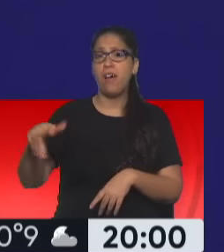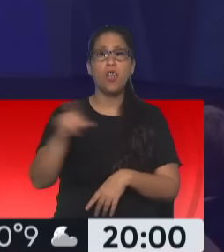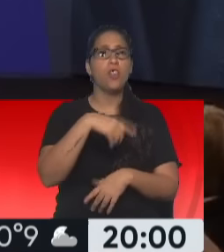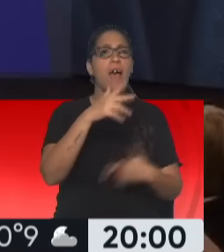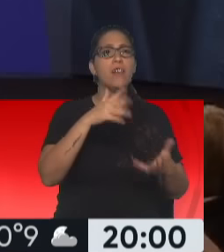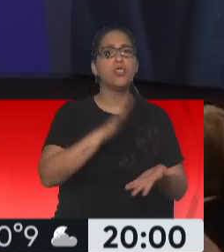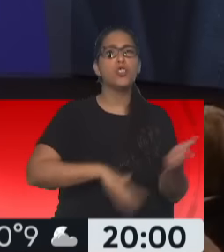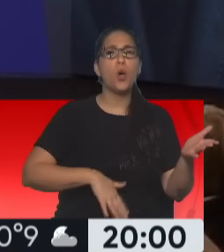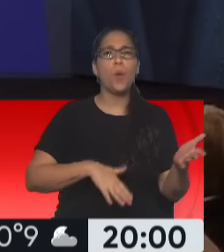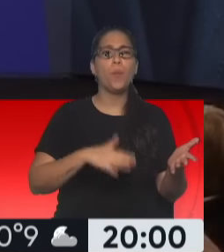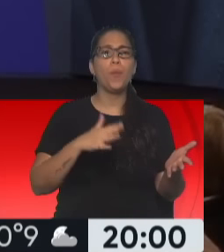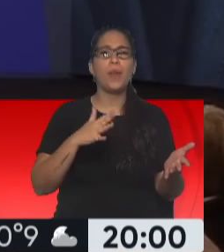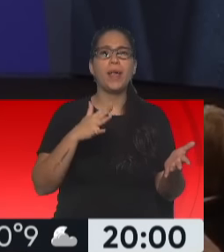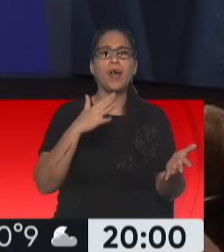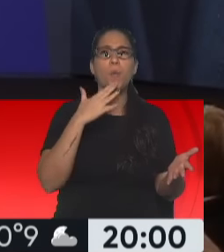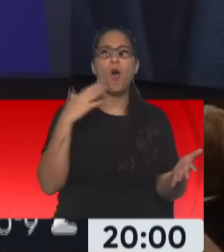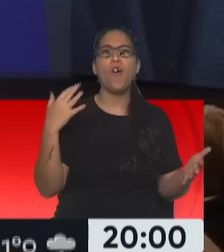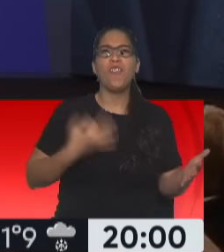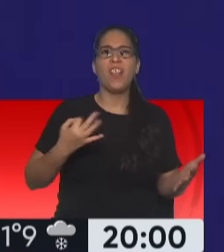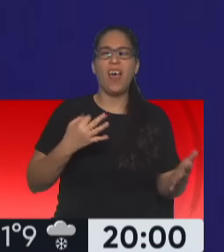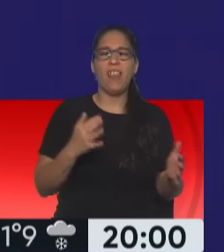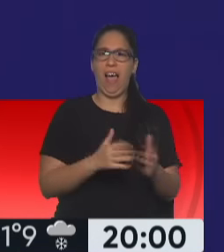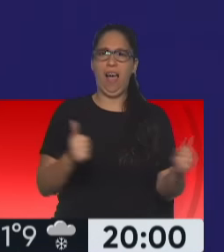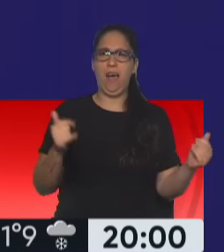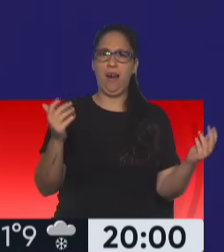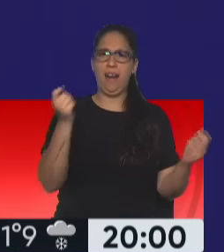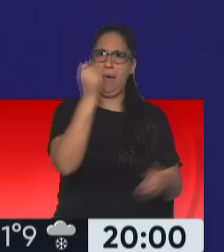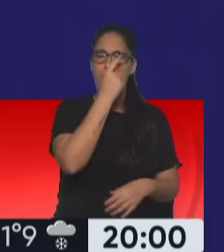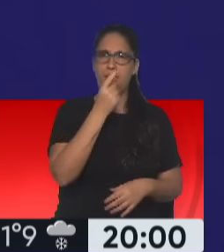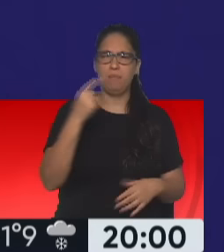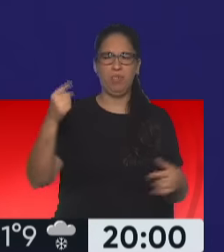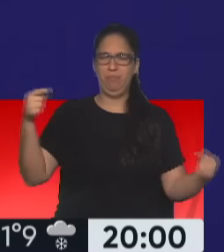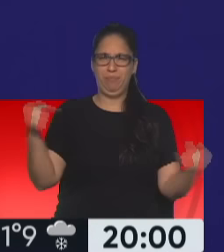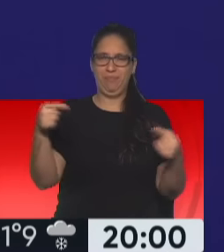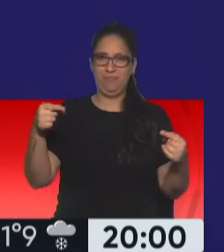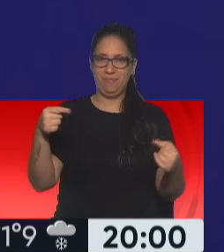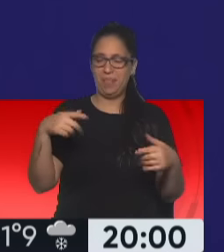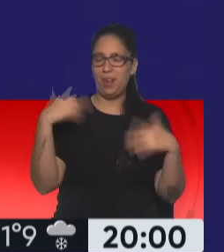fast-through. Eso es un canto de la inconsistencia. Pero,